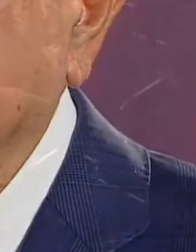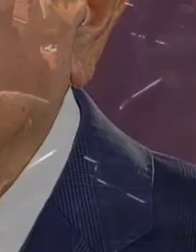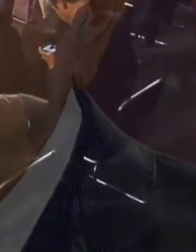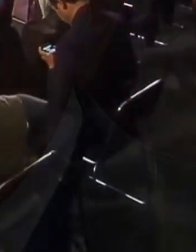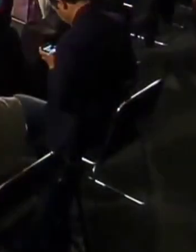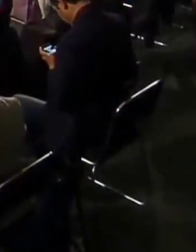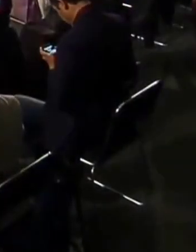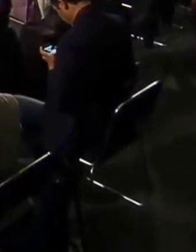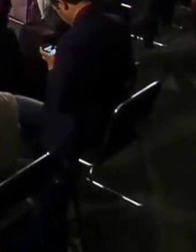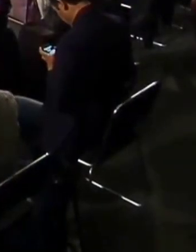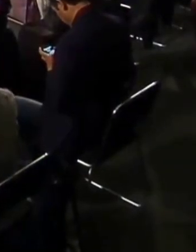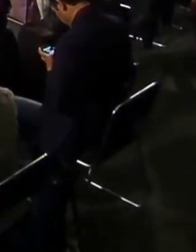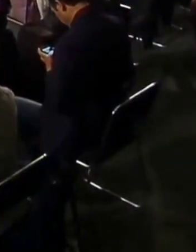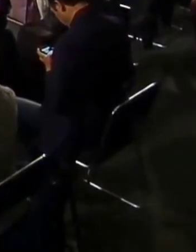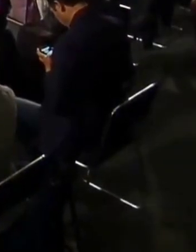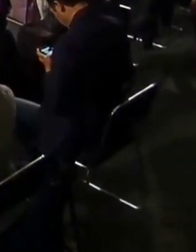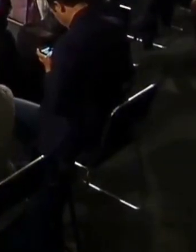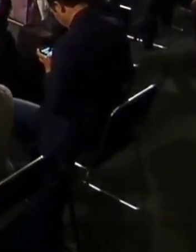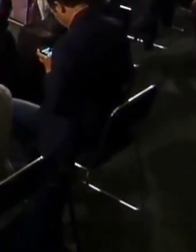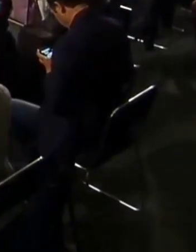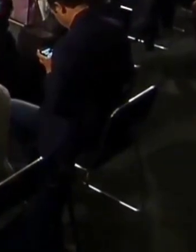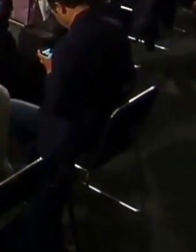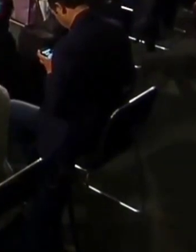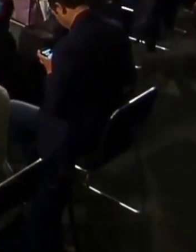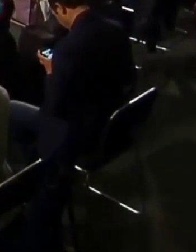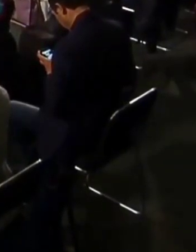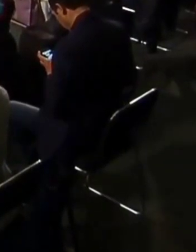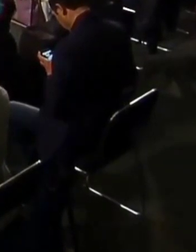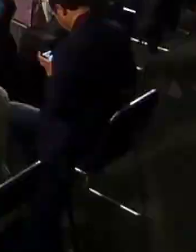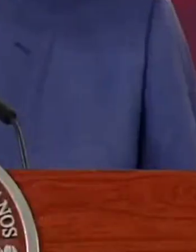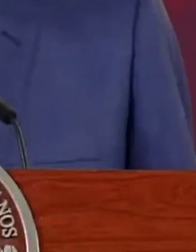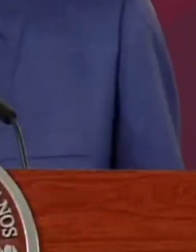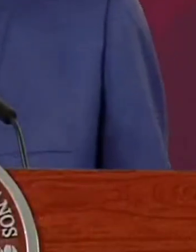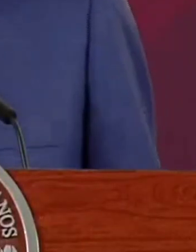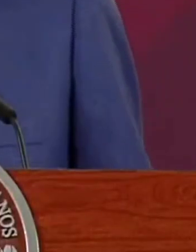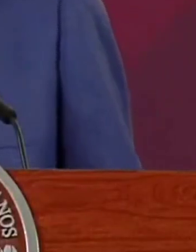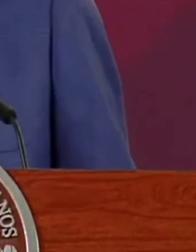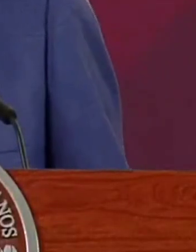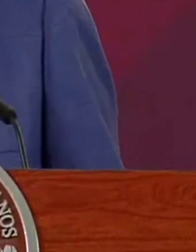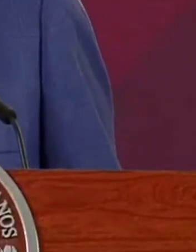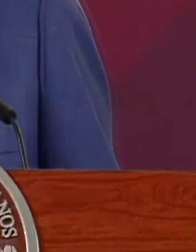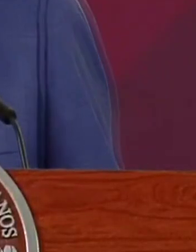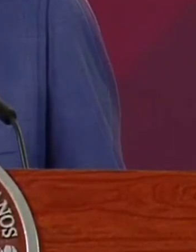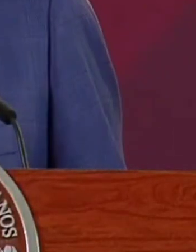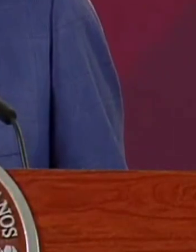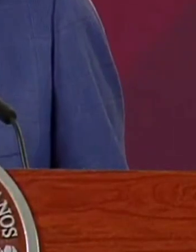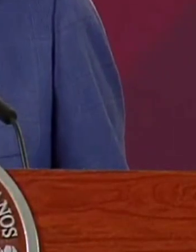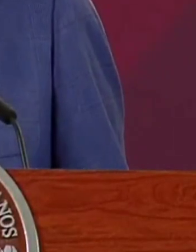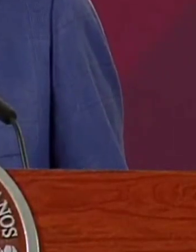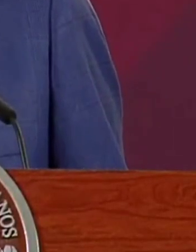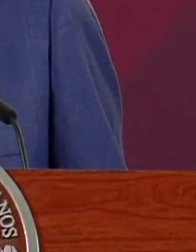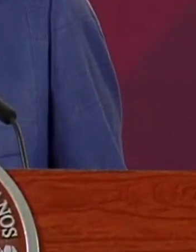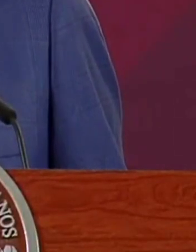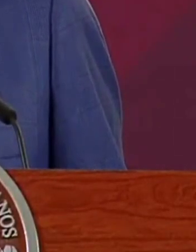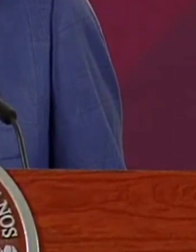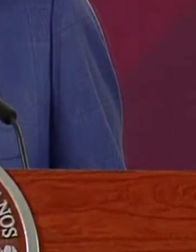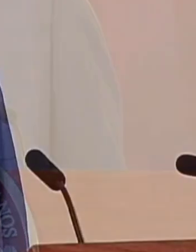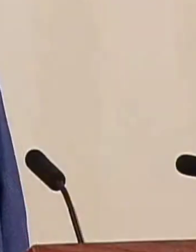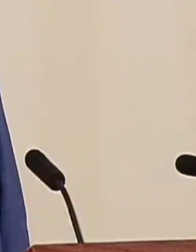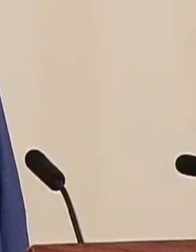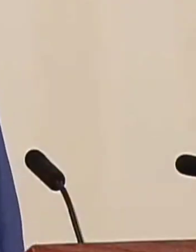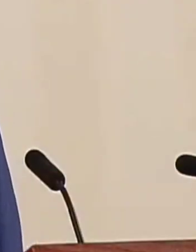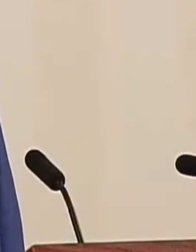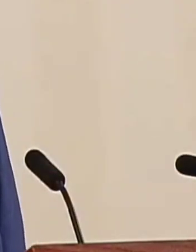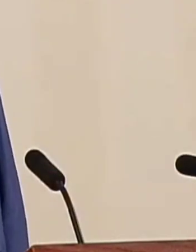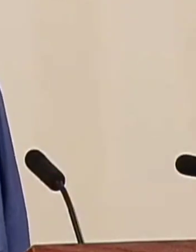evitar, por qué no debemos de permitir que se convierta en una pandemia,